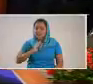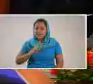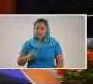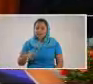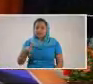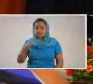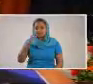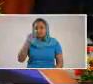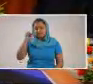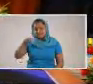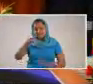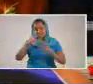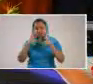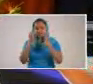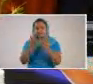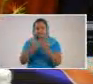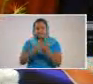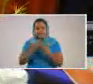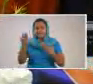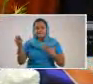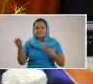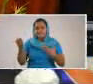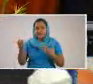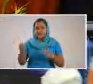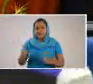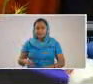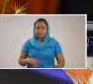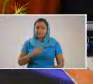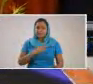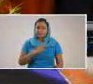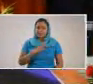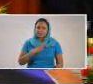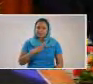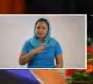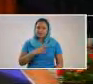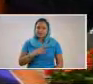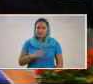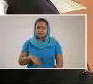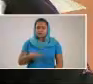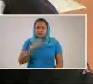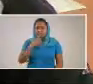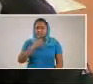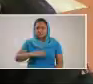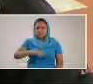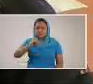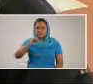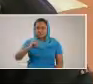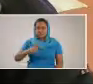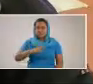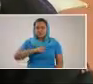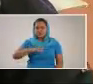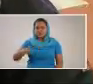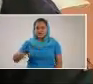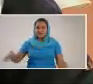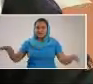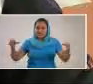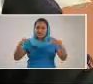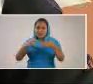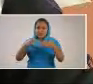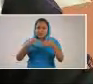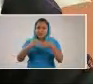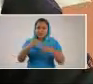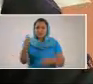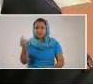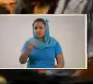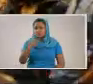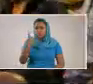va a experimentar un aliyá, que sus hijos habrán de ser reunidos de todos